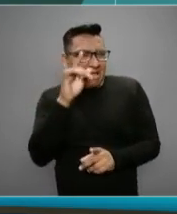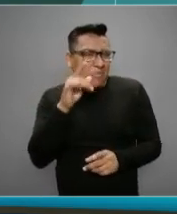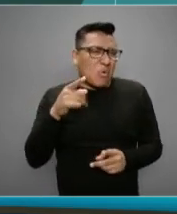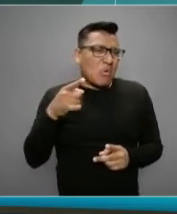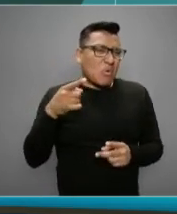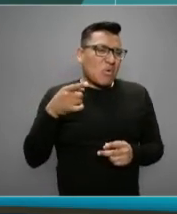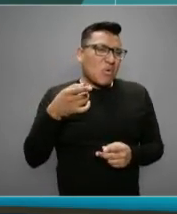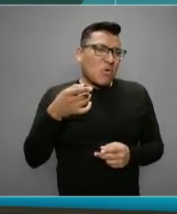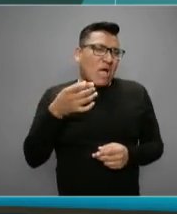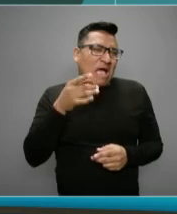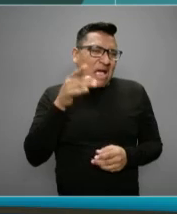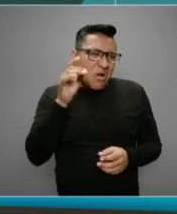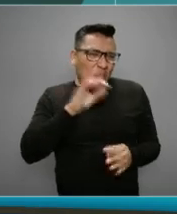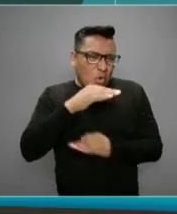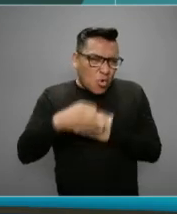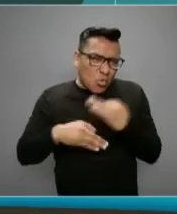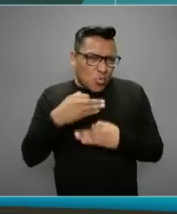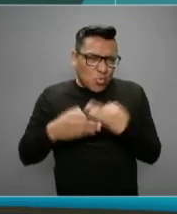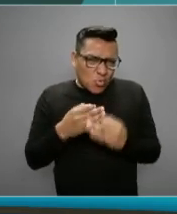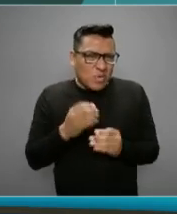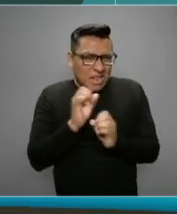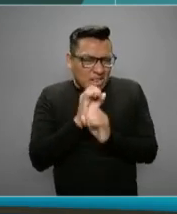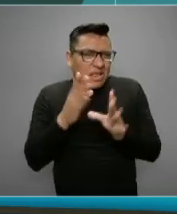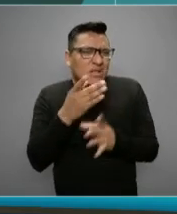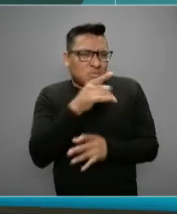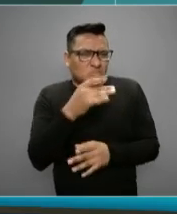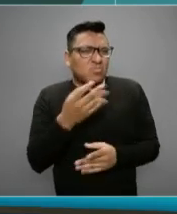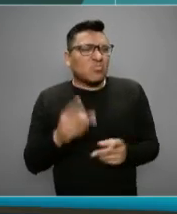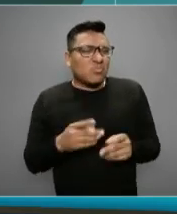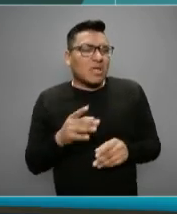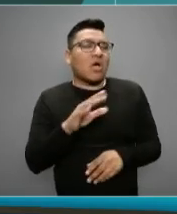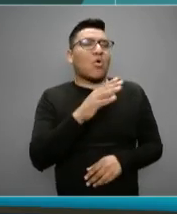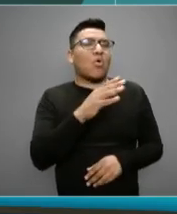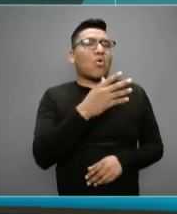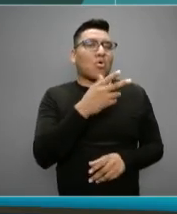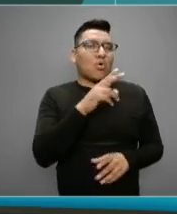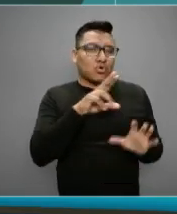Carlos? Claro que sí, es el